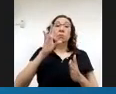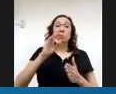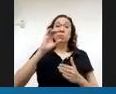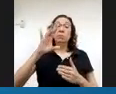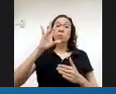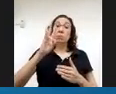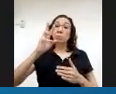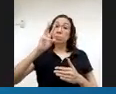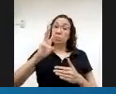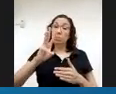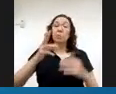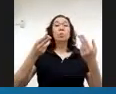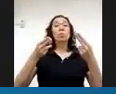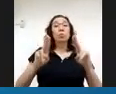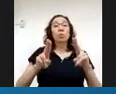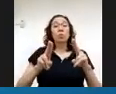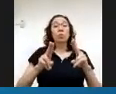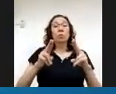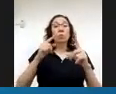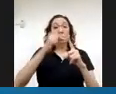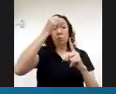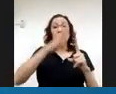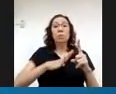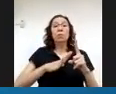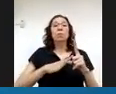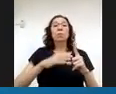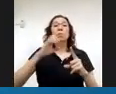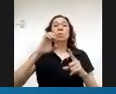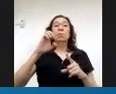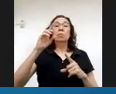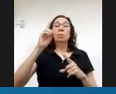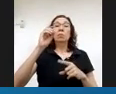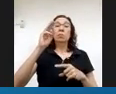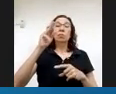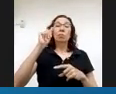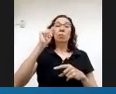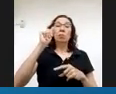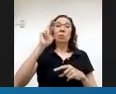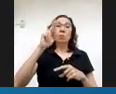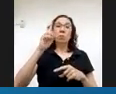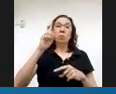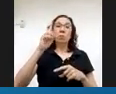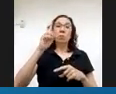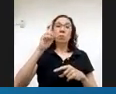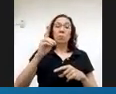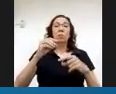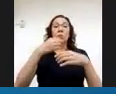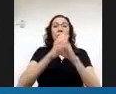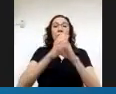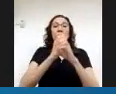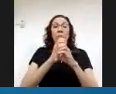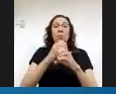1776, cuando este señor Edward Jenner crea la vacuna contra la viruela.